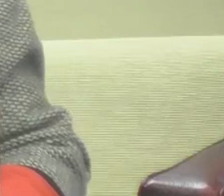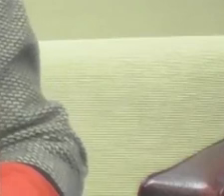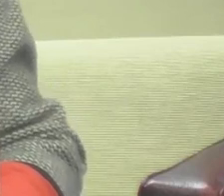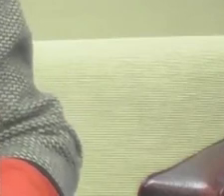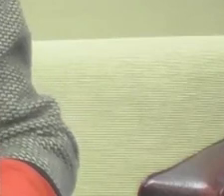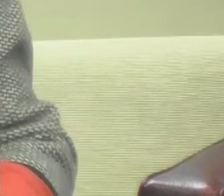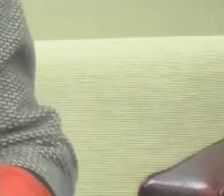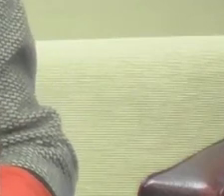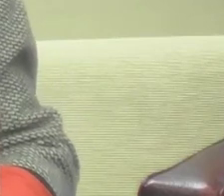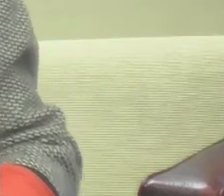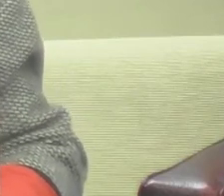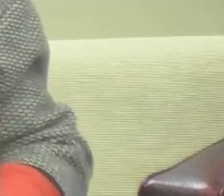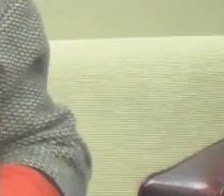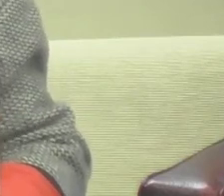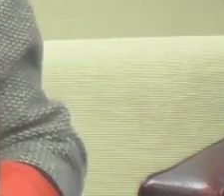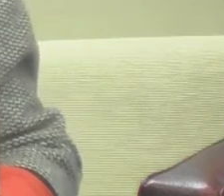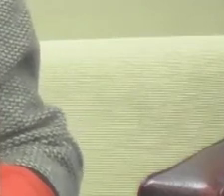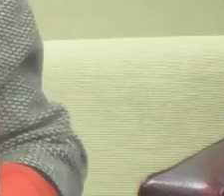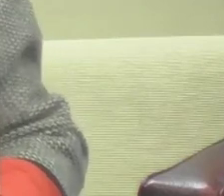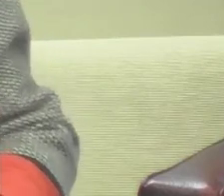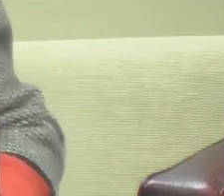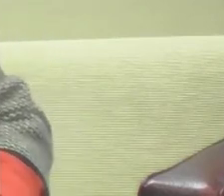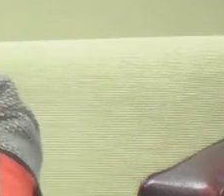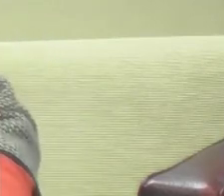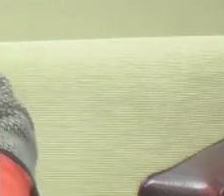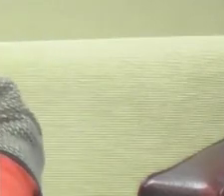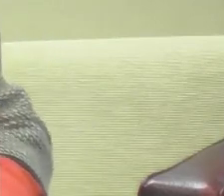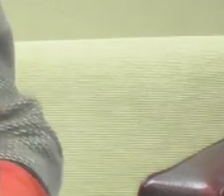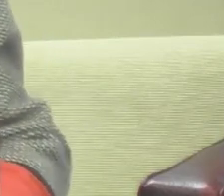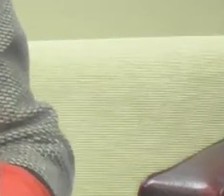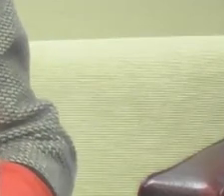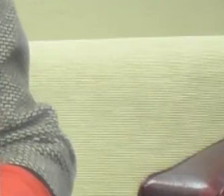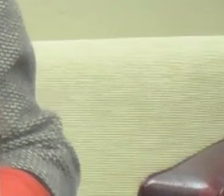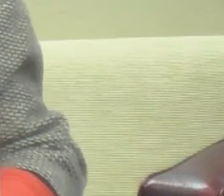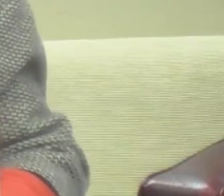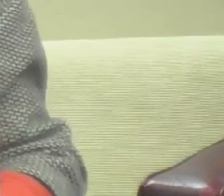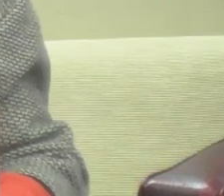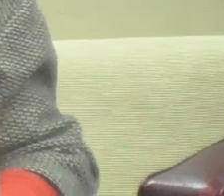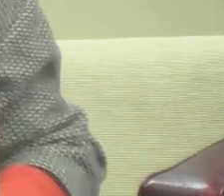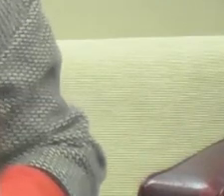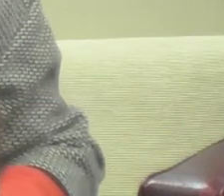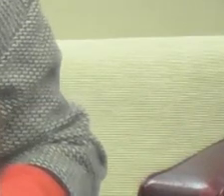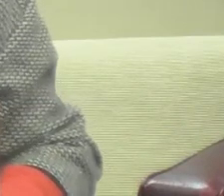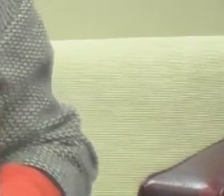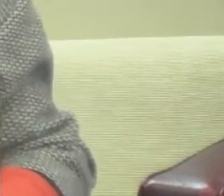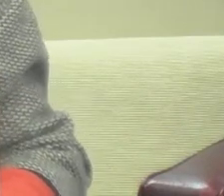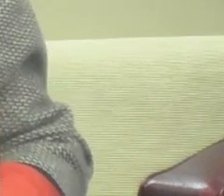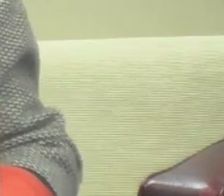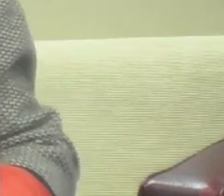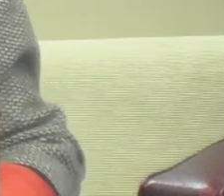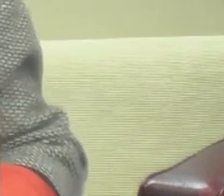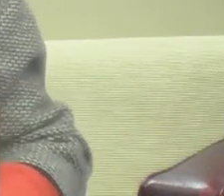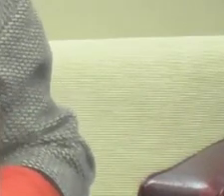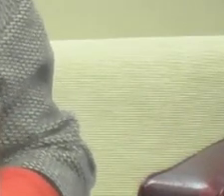quisiéramos que que lo haga Así que de parte de de tanto de Carlos como de Ciudad Futura